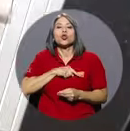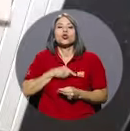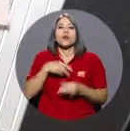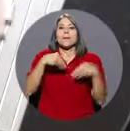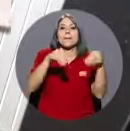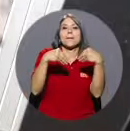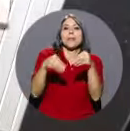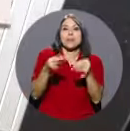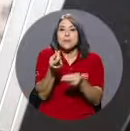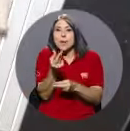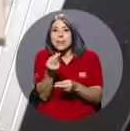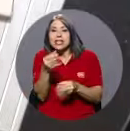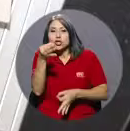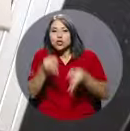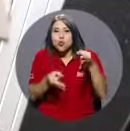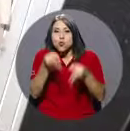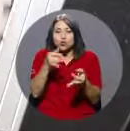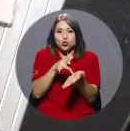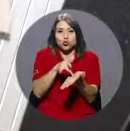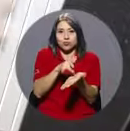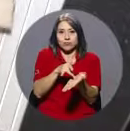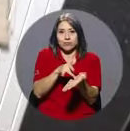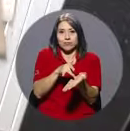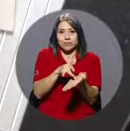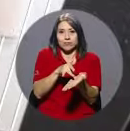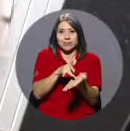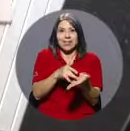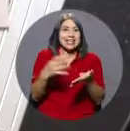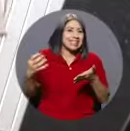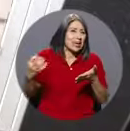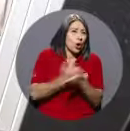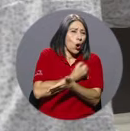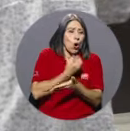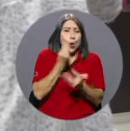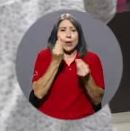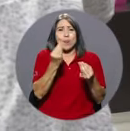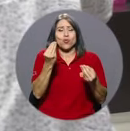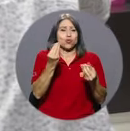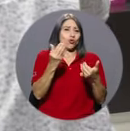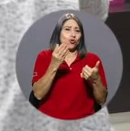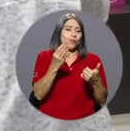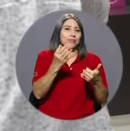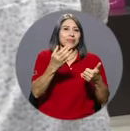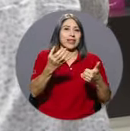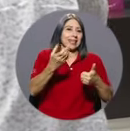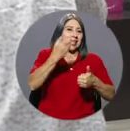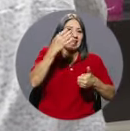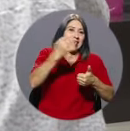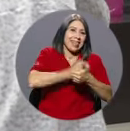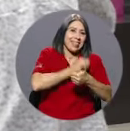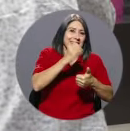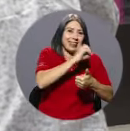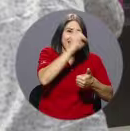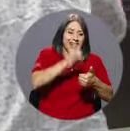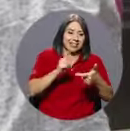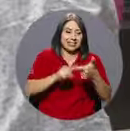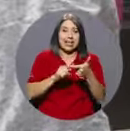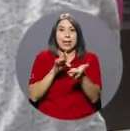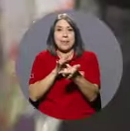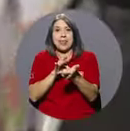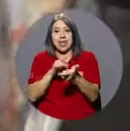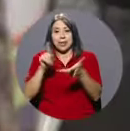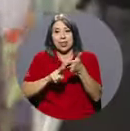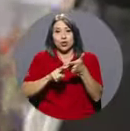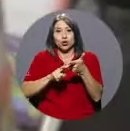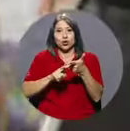precios justos a esto que he dicho. Intereses desproporcionados, precios de los medicamentos y el costo de